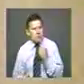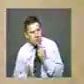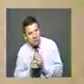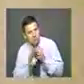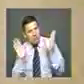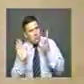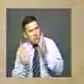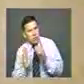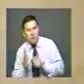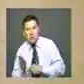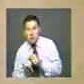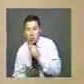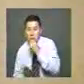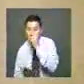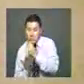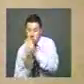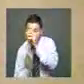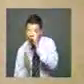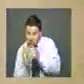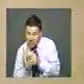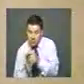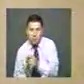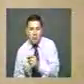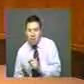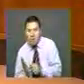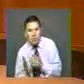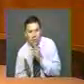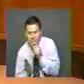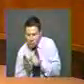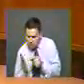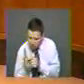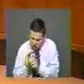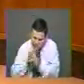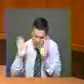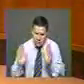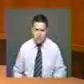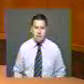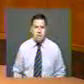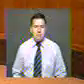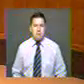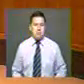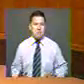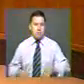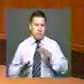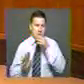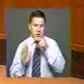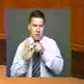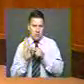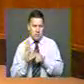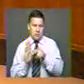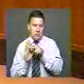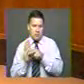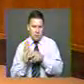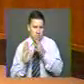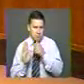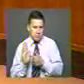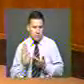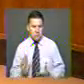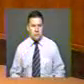dichos contratos solemnes en el caso de que el legislativo no generase ninguna reglamentación normativa al